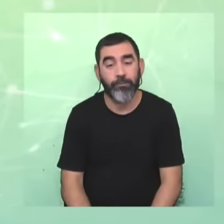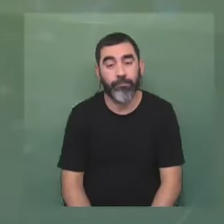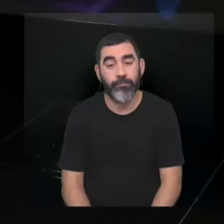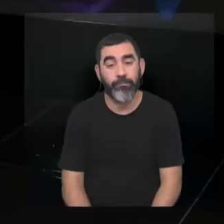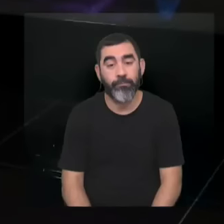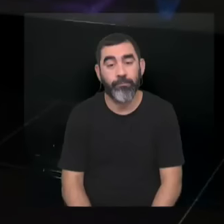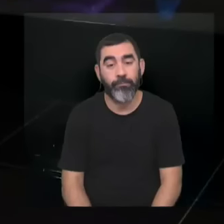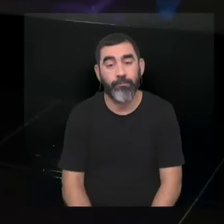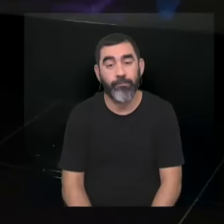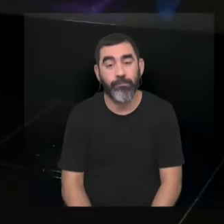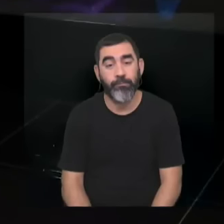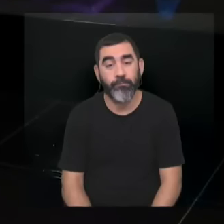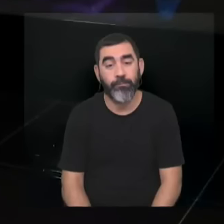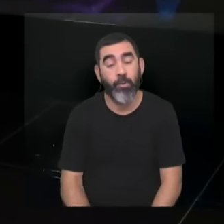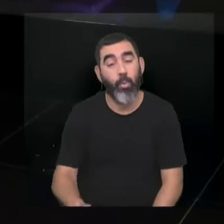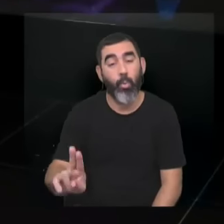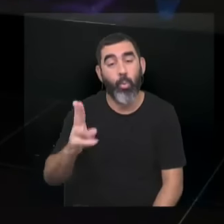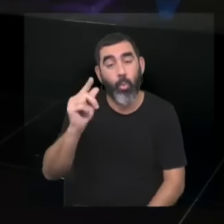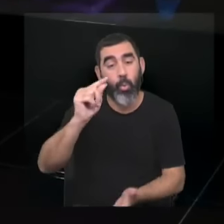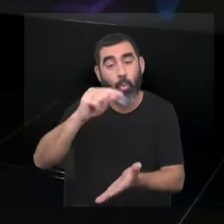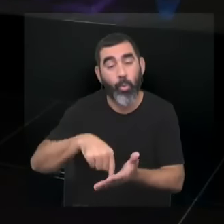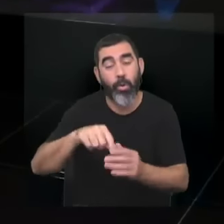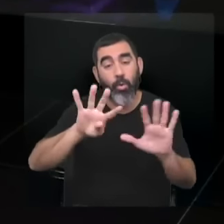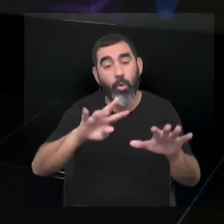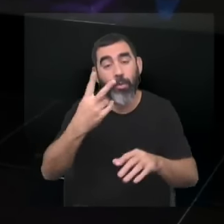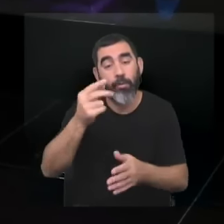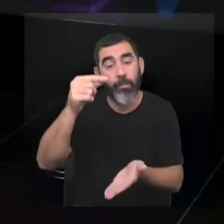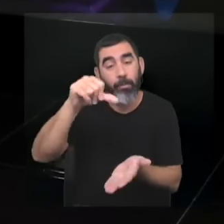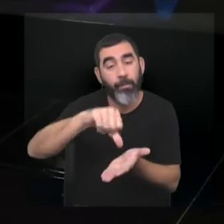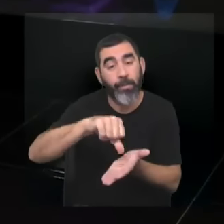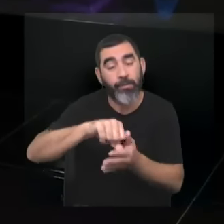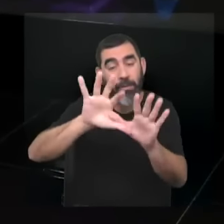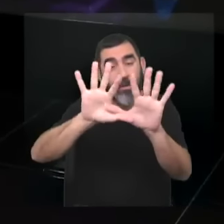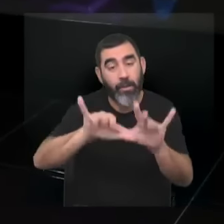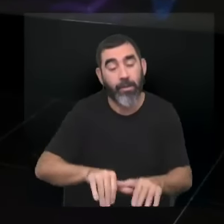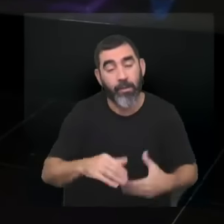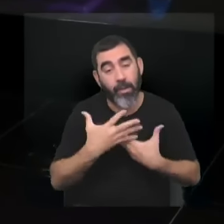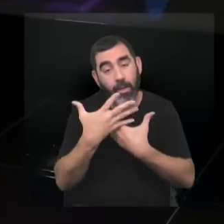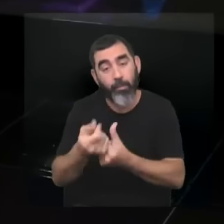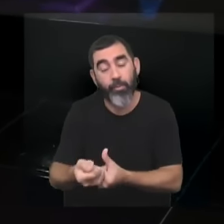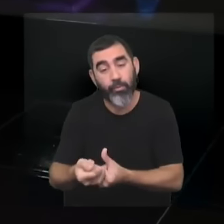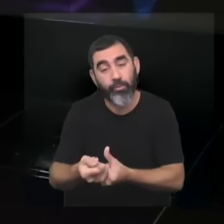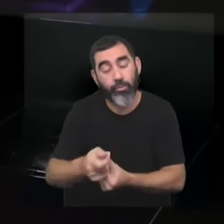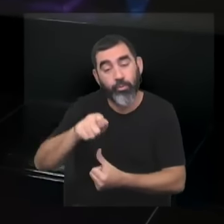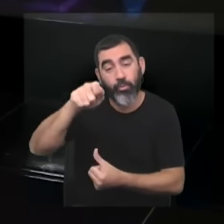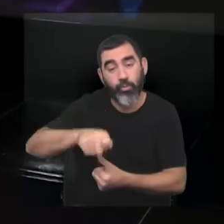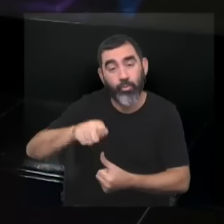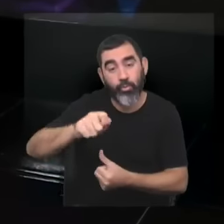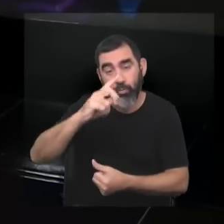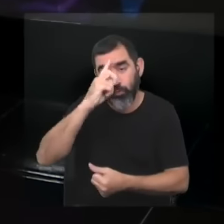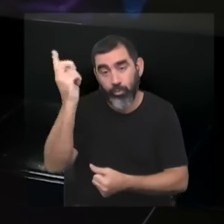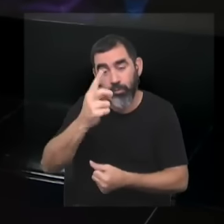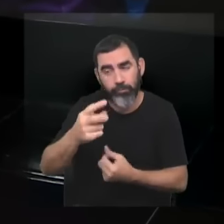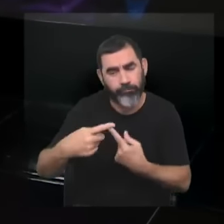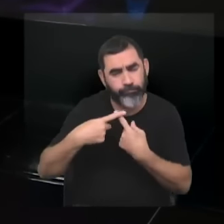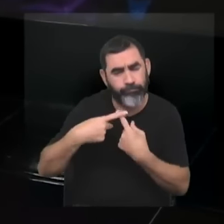bastos les contamos que Uruguay firmó junto a 92 países una carta en apoyo a la Corte Penal Internacional en medio de